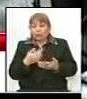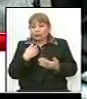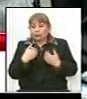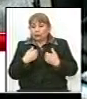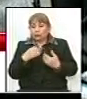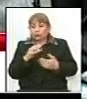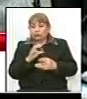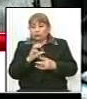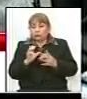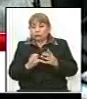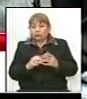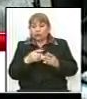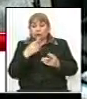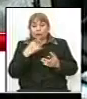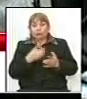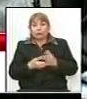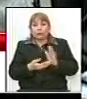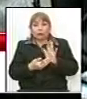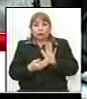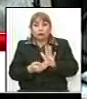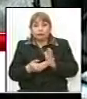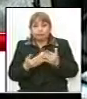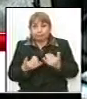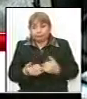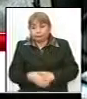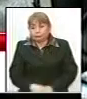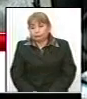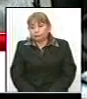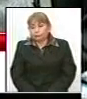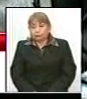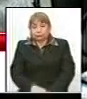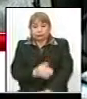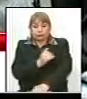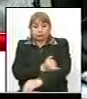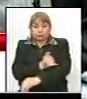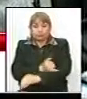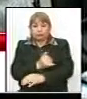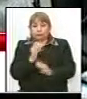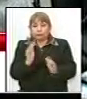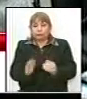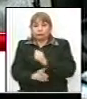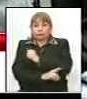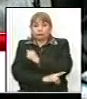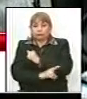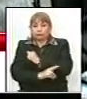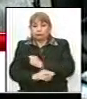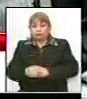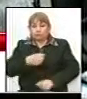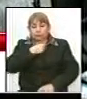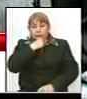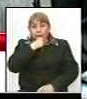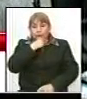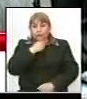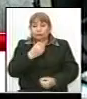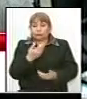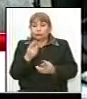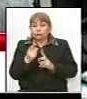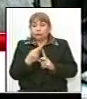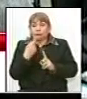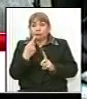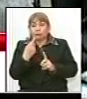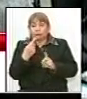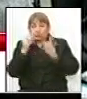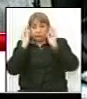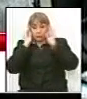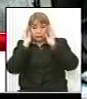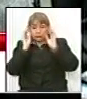Rica y a lo que se está dirigiendo Colombia hoy por hoy, que son institutos nacionales de geriatría, donde el principal